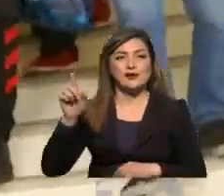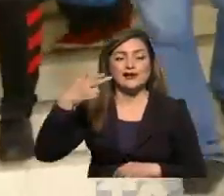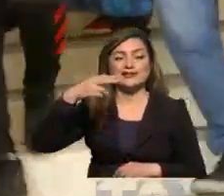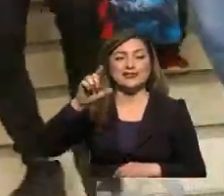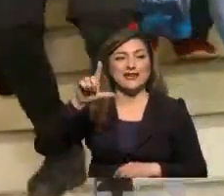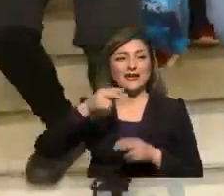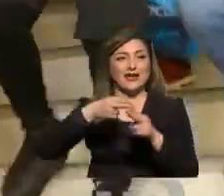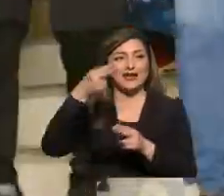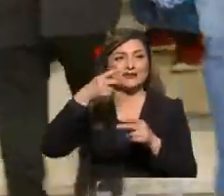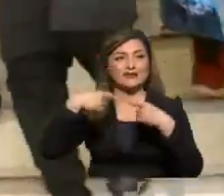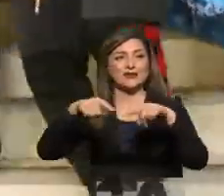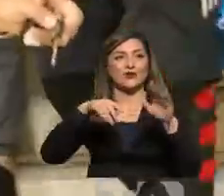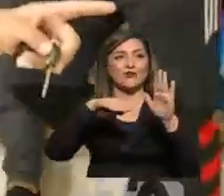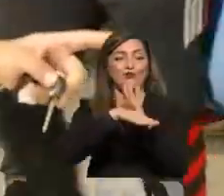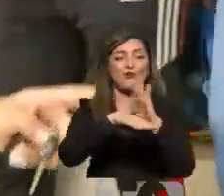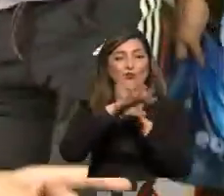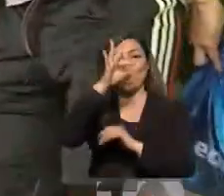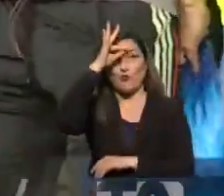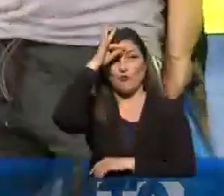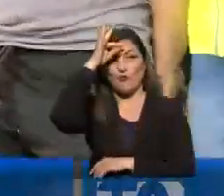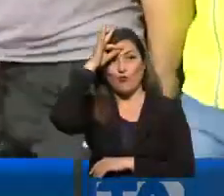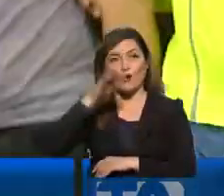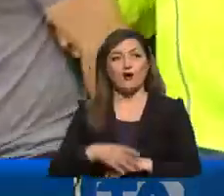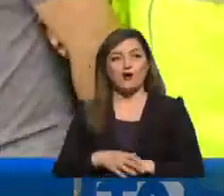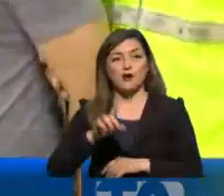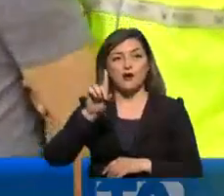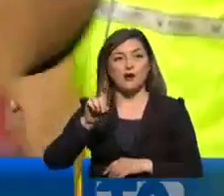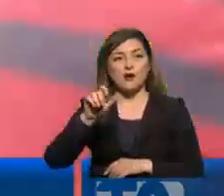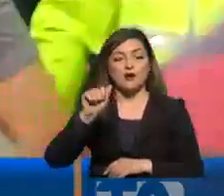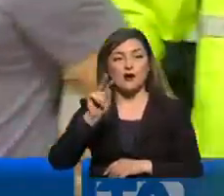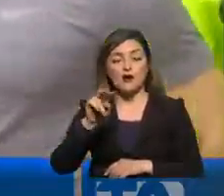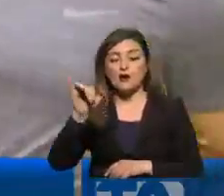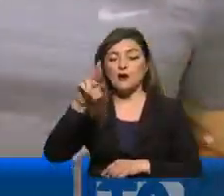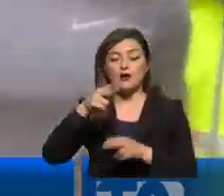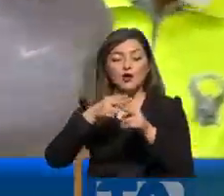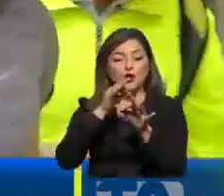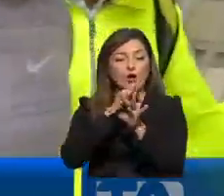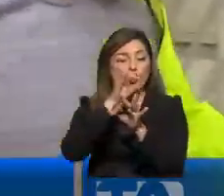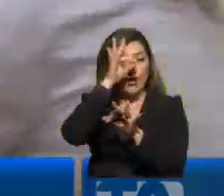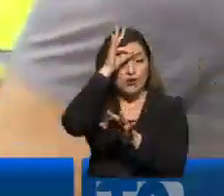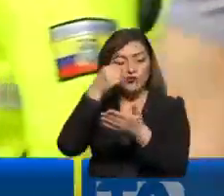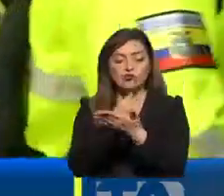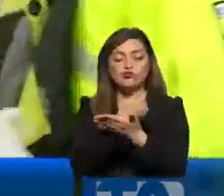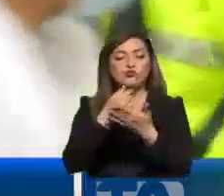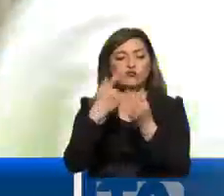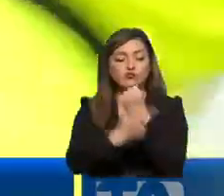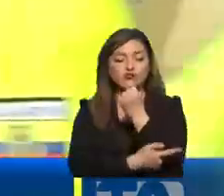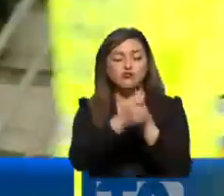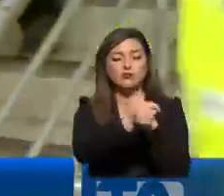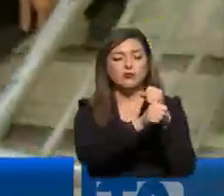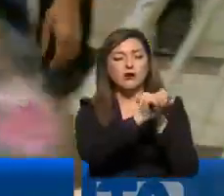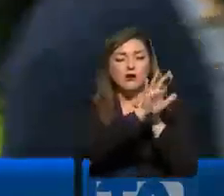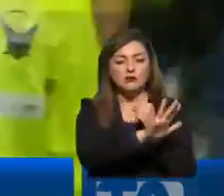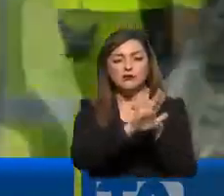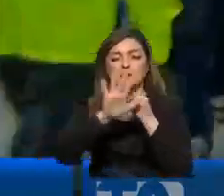el ex jefe de bodega del hospital y javier sanz jiménez el hospital del guasmo fueron sentenciados a 5 años